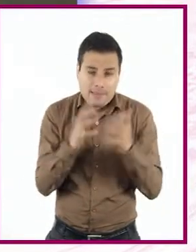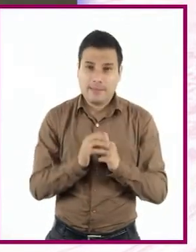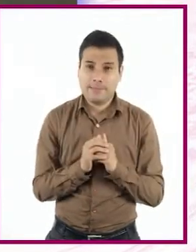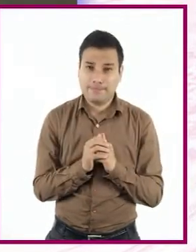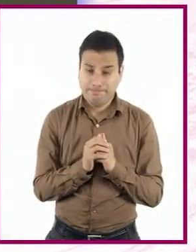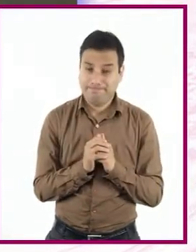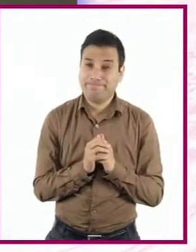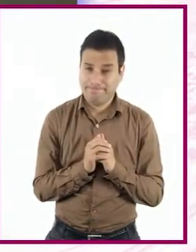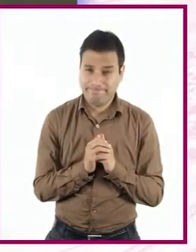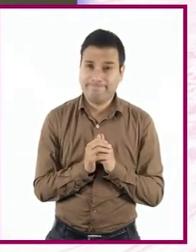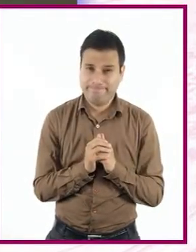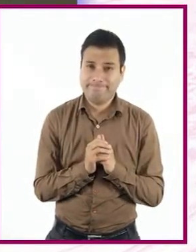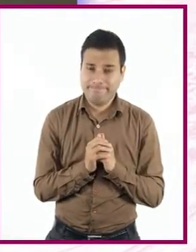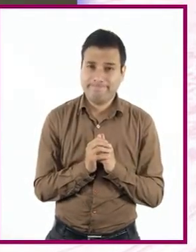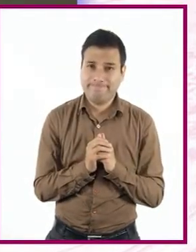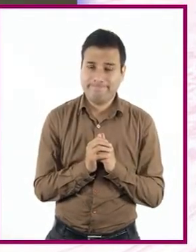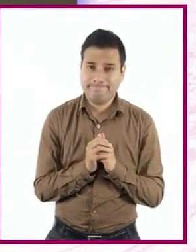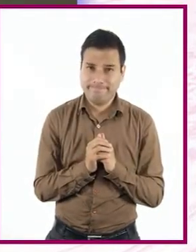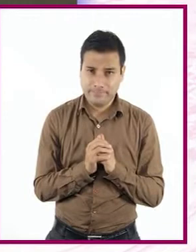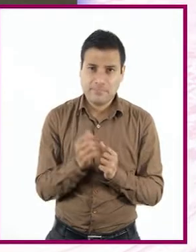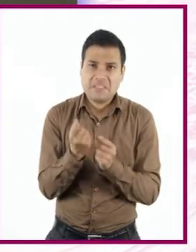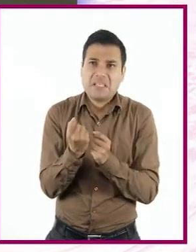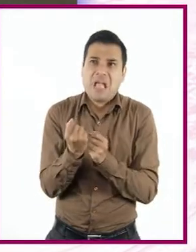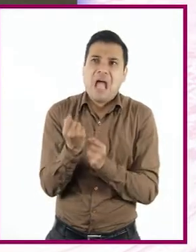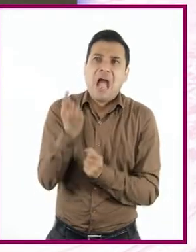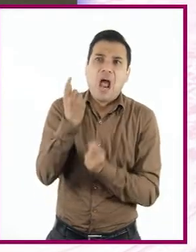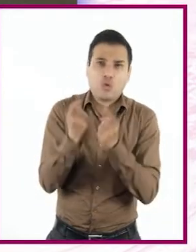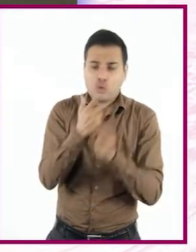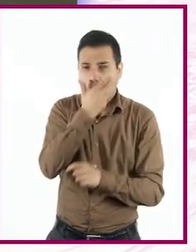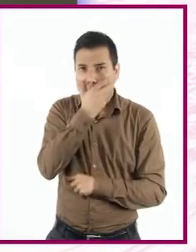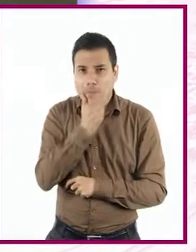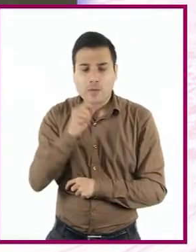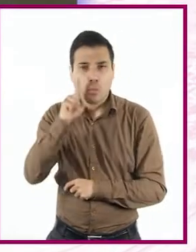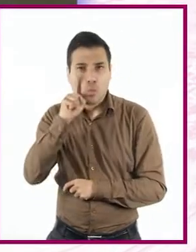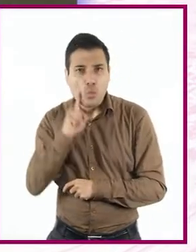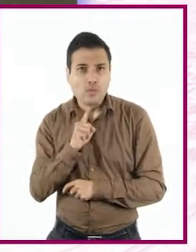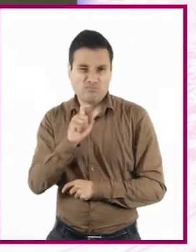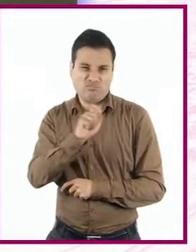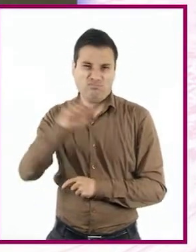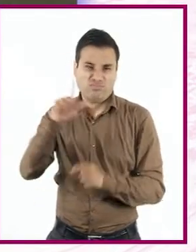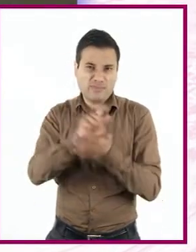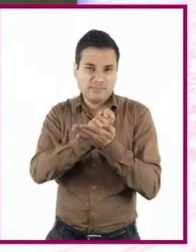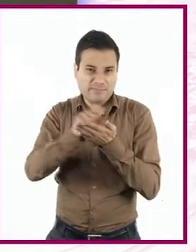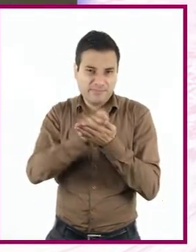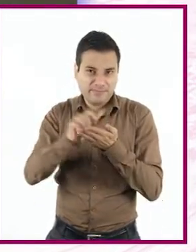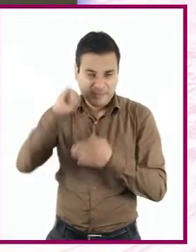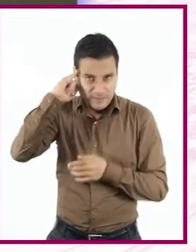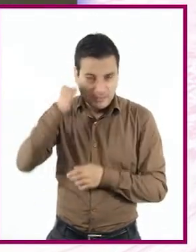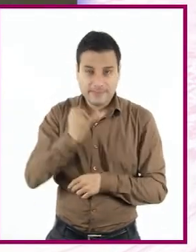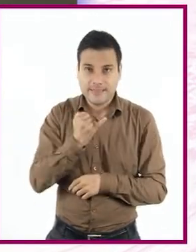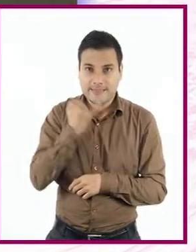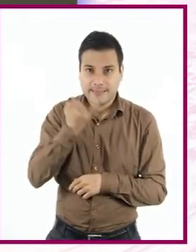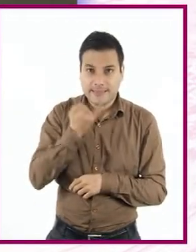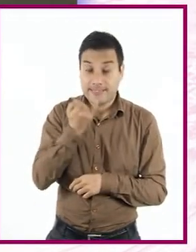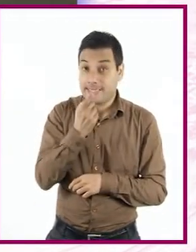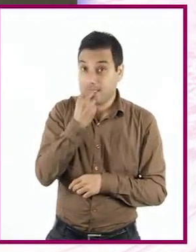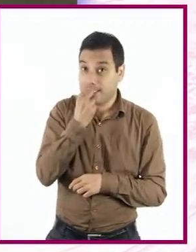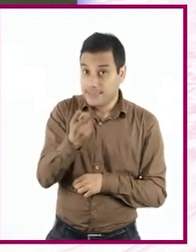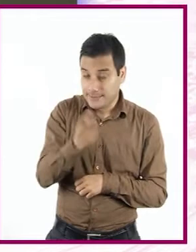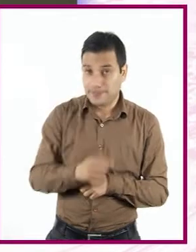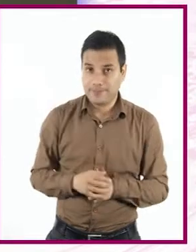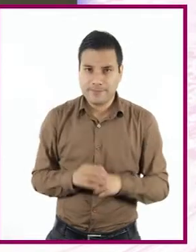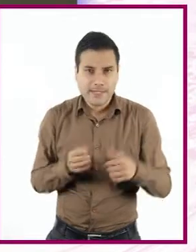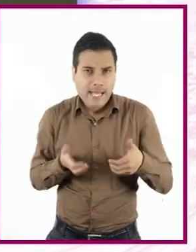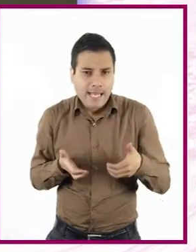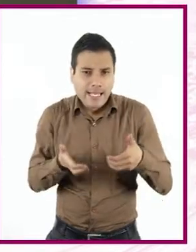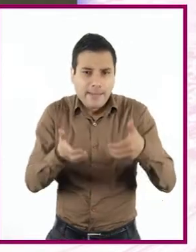de las y de los escritores en lenguas originarias dicen que su camino va de